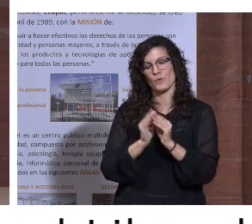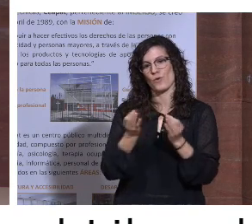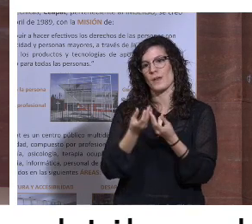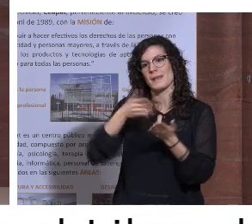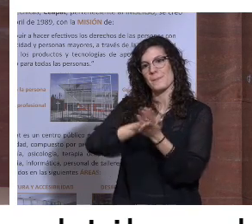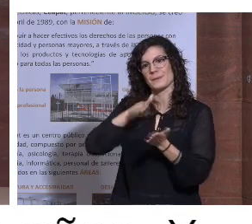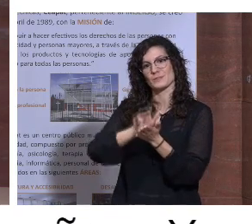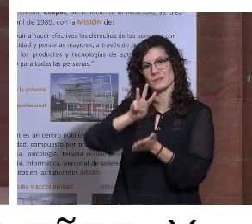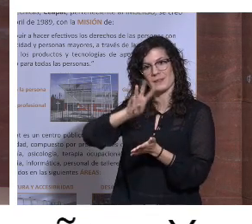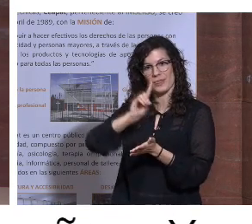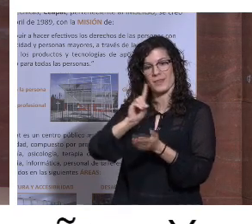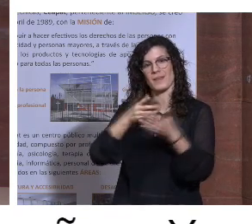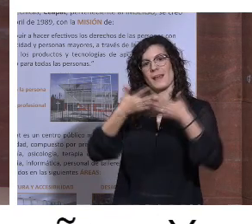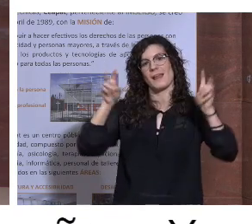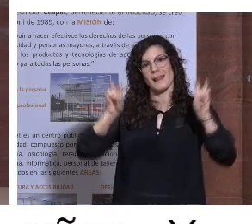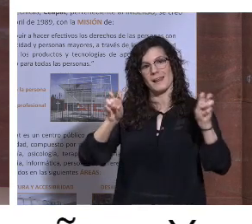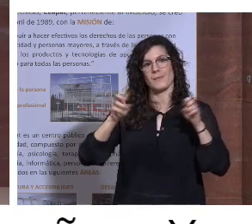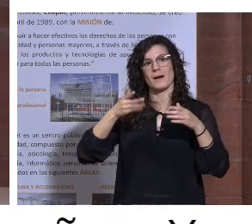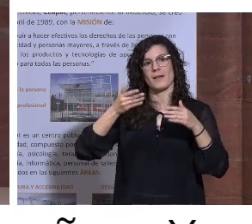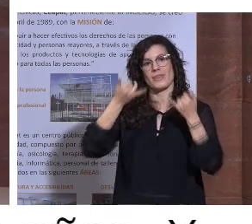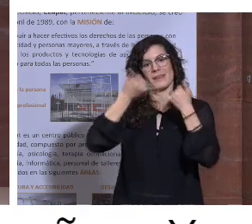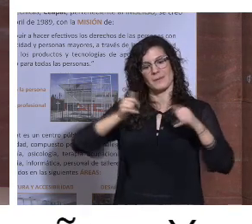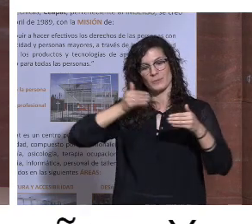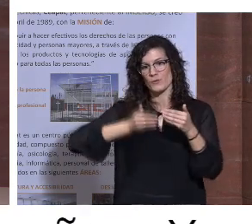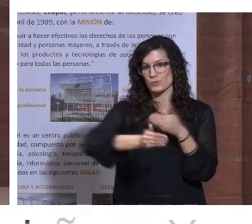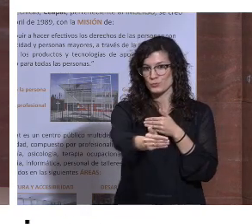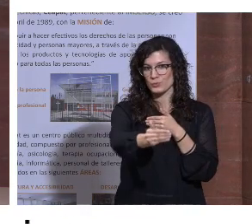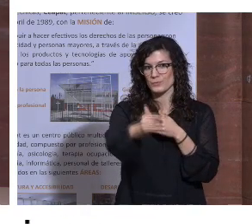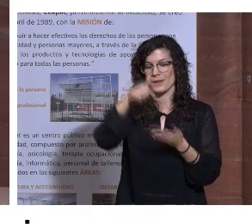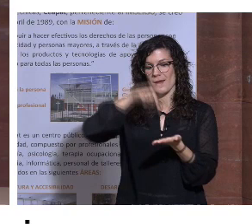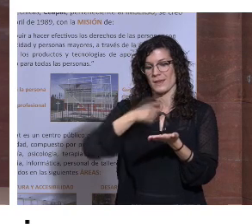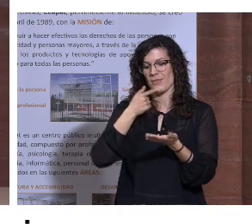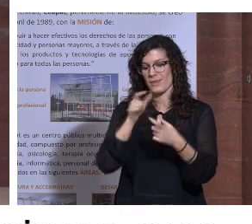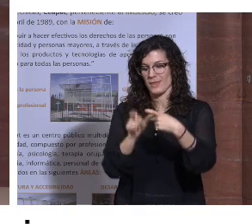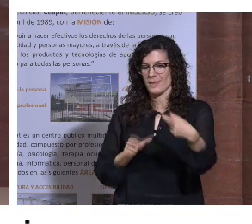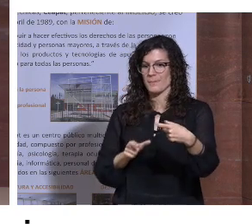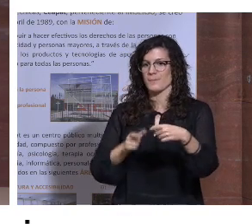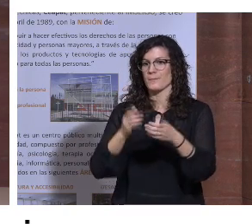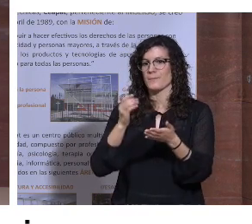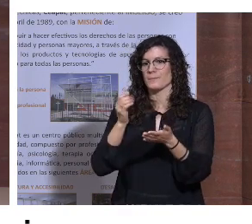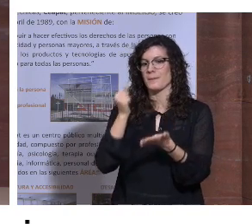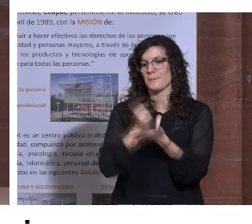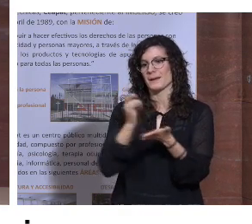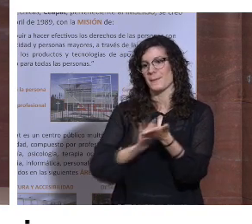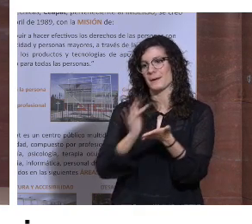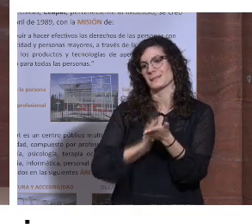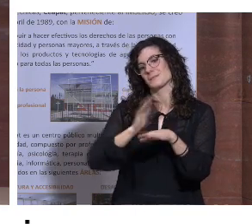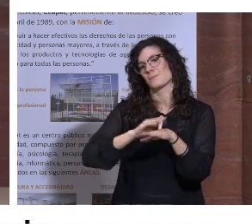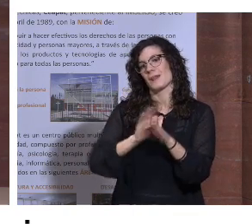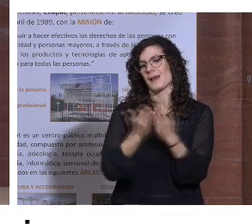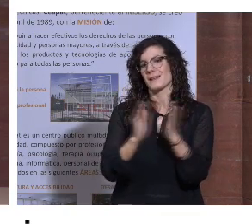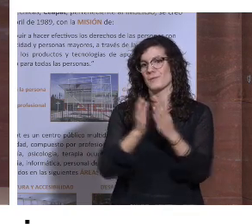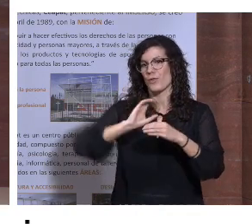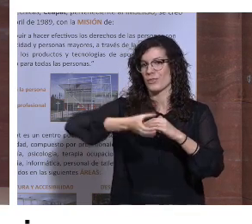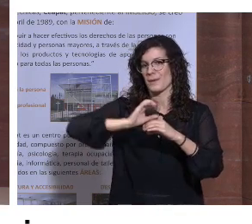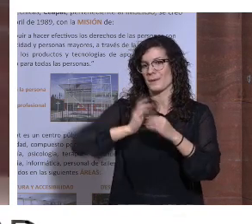que lleva el lema «Celebramos el futuro». Aquí dice, sea este marcapáginas para marcar tu página en el libro del CEAPAD, ¿no? Cada uno de